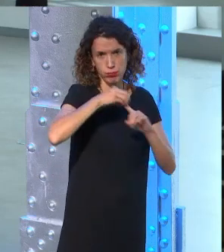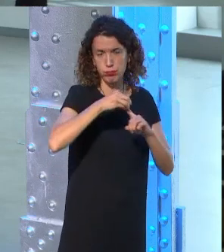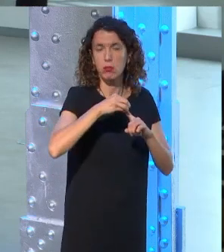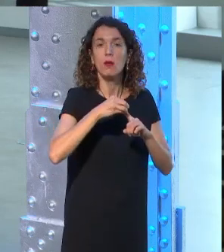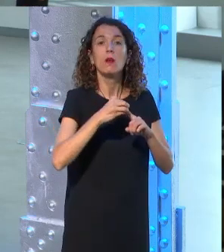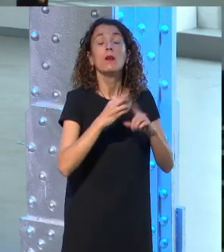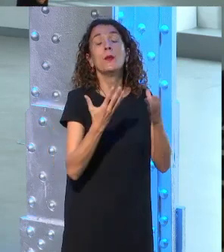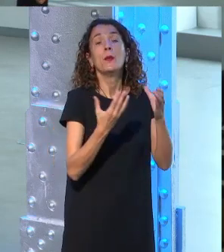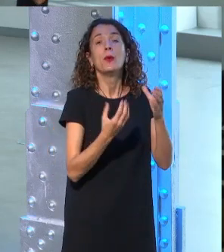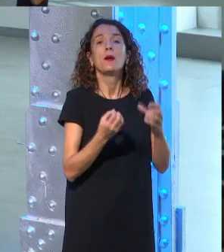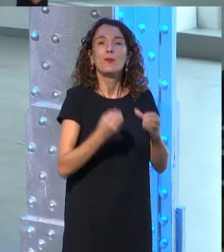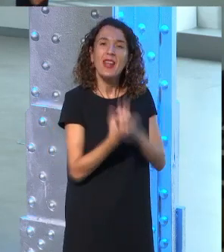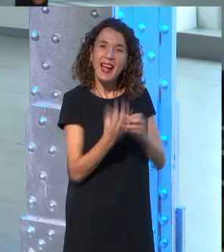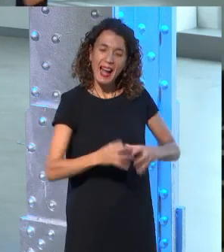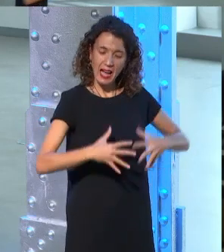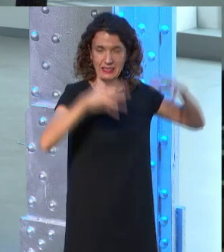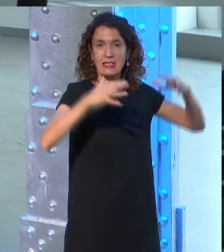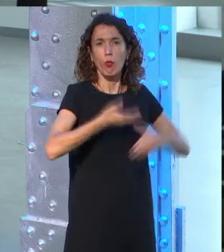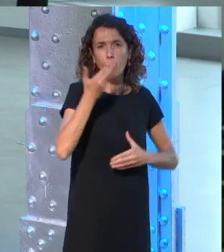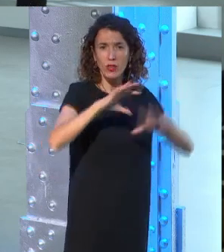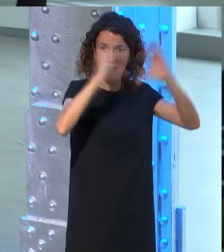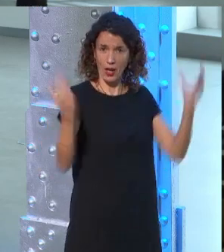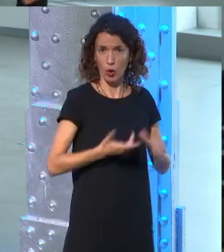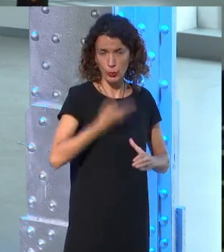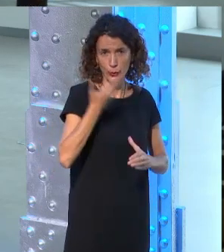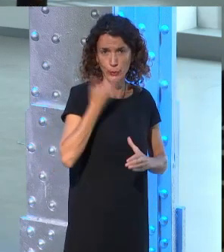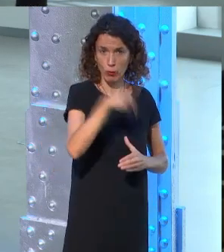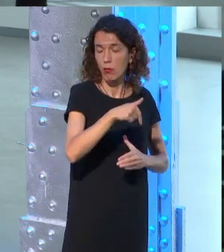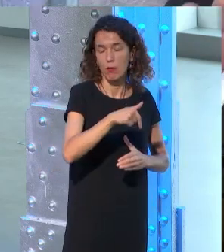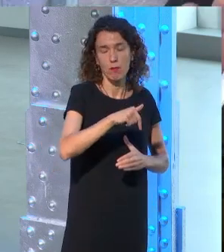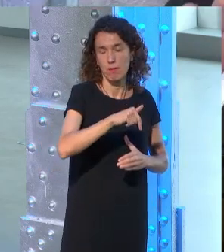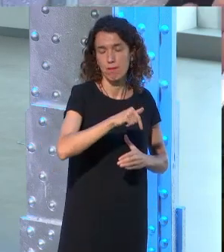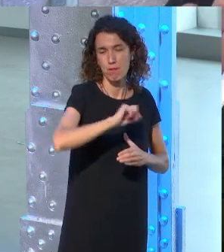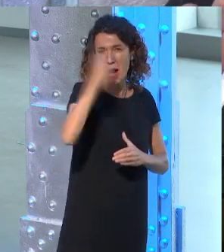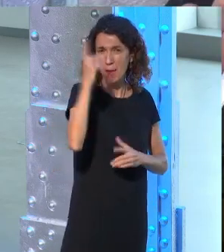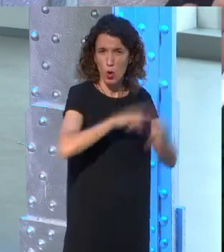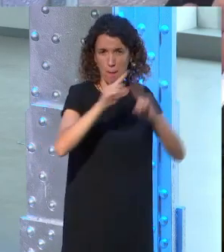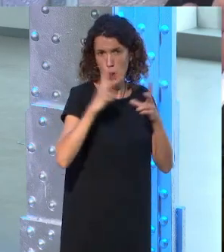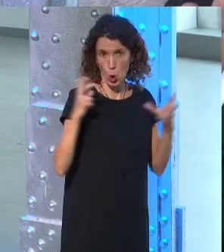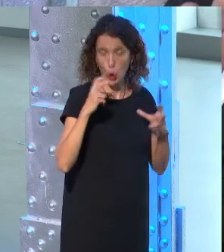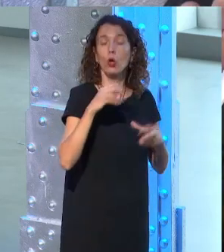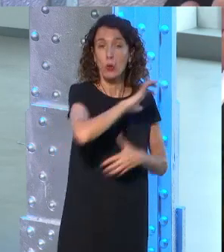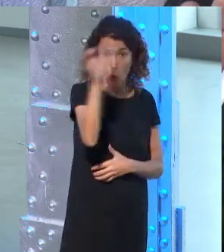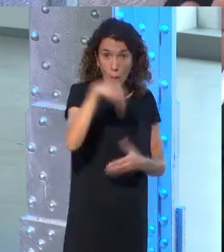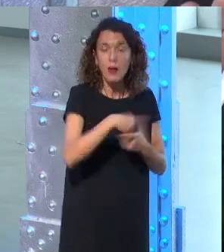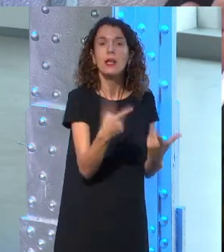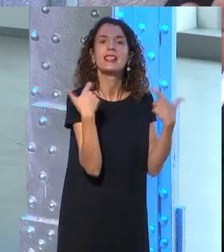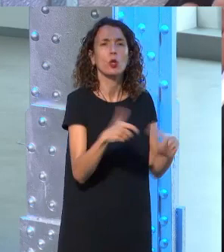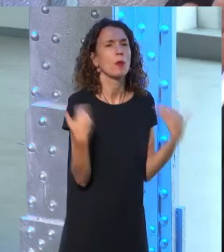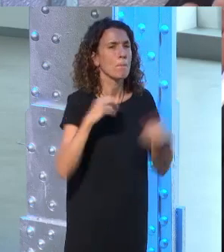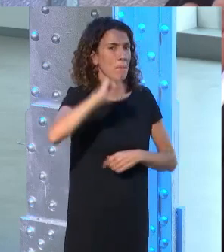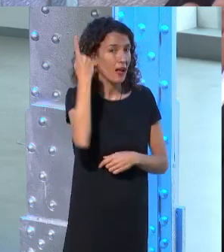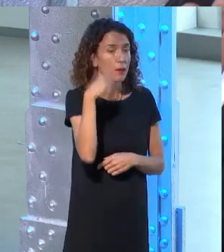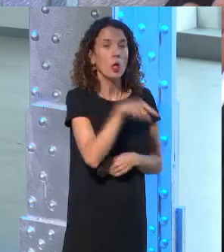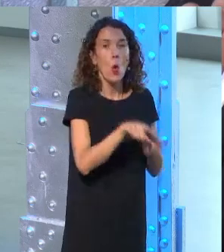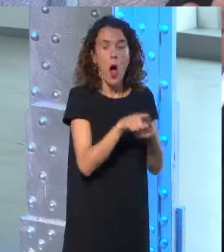de gases de efectos invernaderos en Europa y, por tanto, es el sector con mayor responsabilidad en